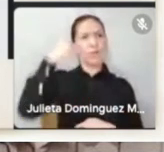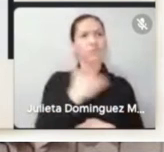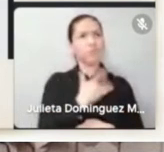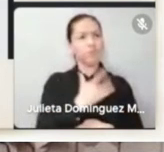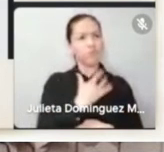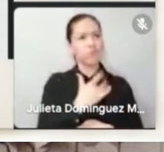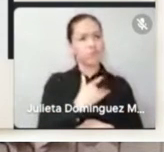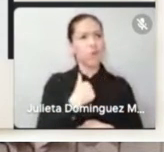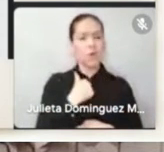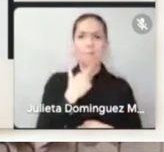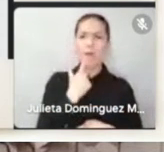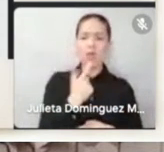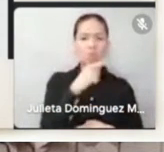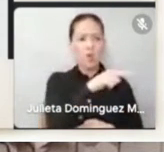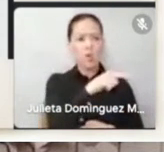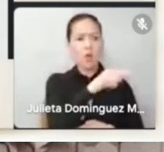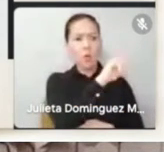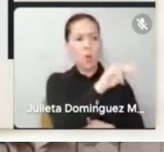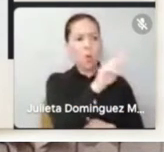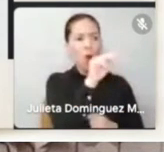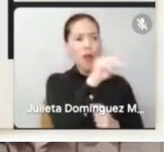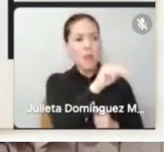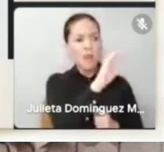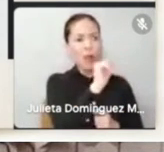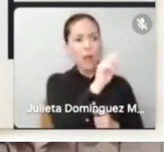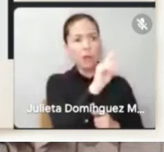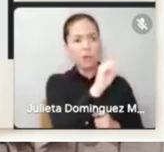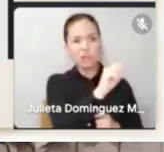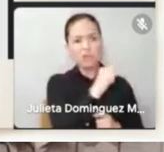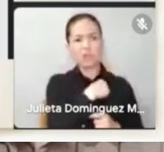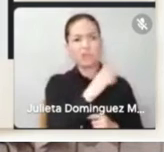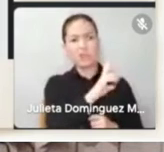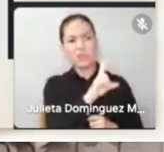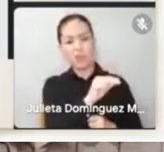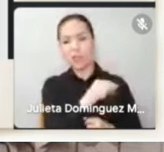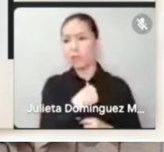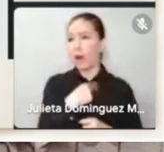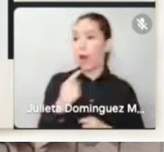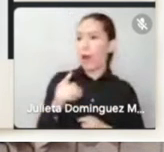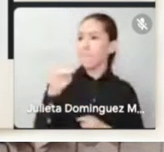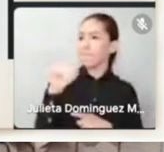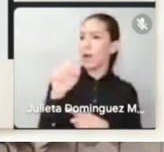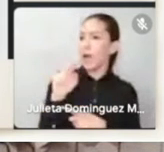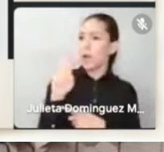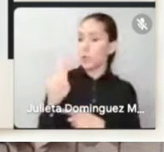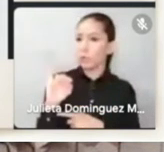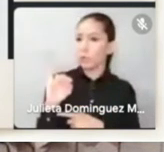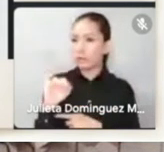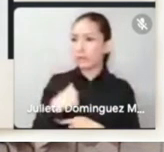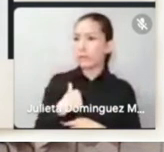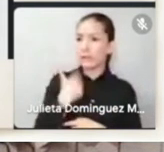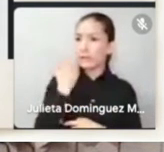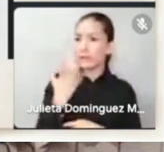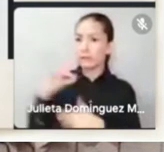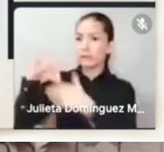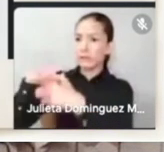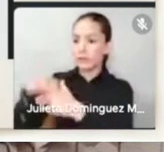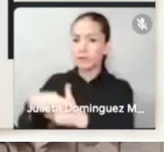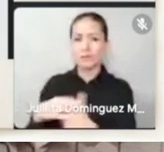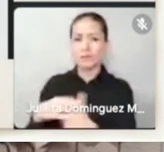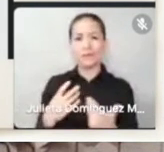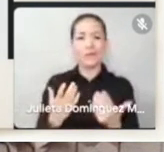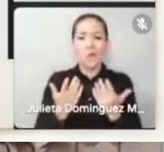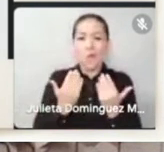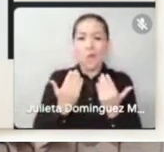María Eugenia Campos Galván y en contra de Juan Carlos Loera de la Rosa, ya que de las constancias que obran en el expediente no existe